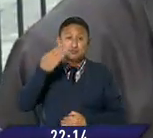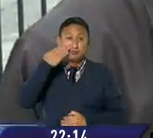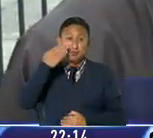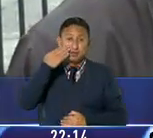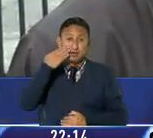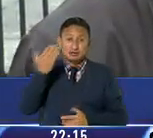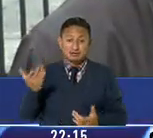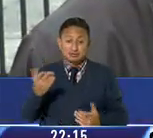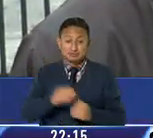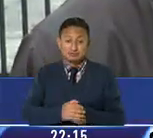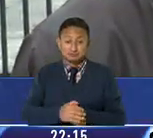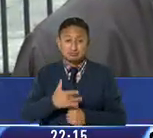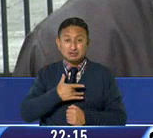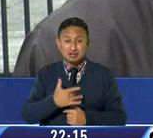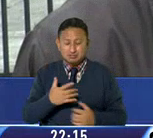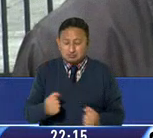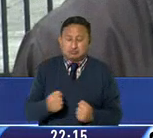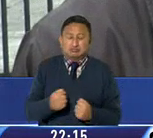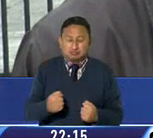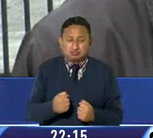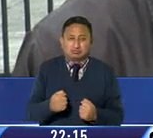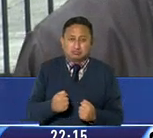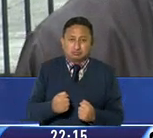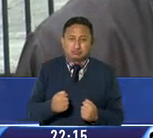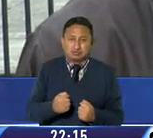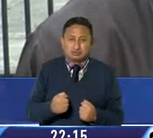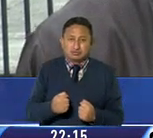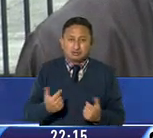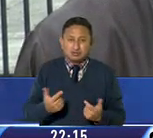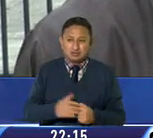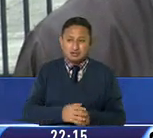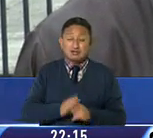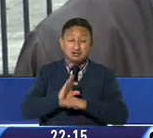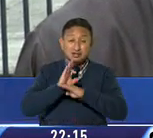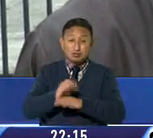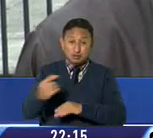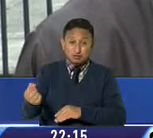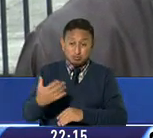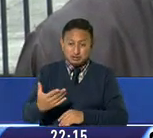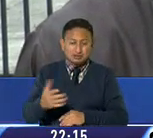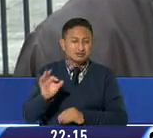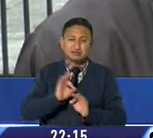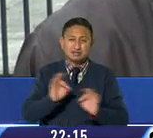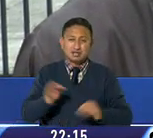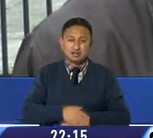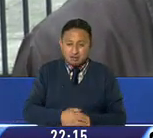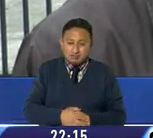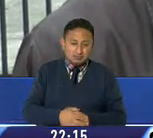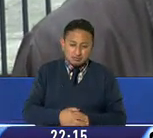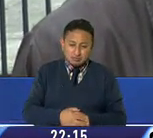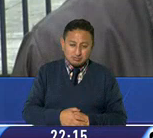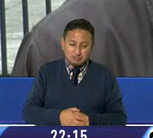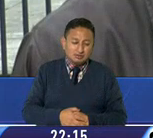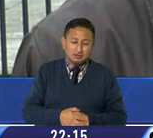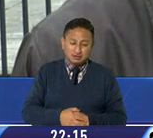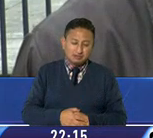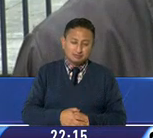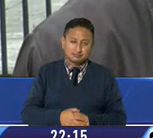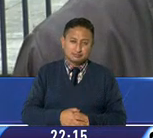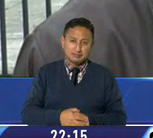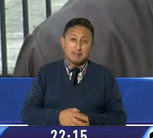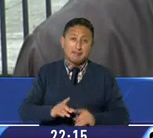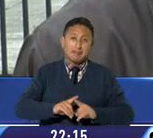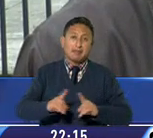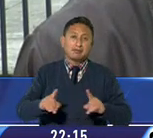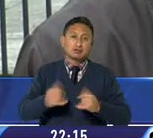en estado de shock por el tema de la muerte, pues no se pudo receptar ninguna situación en torno al hecho. Sin embargo, obviamente, de este hecho